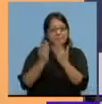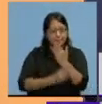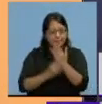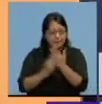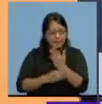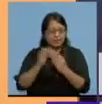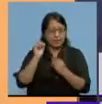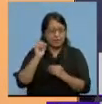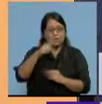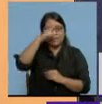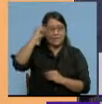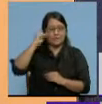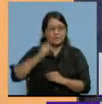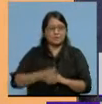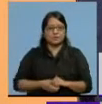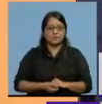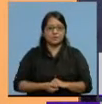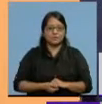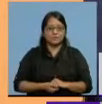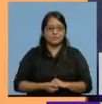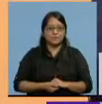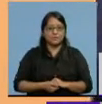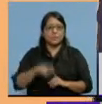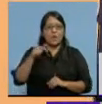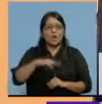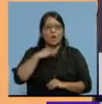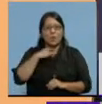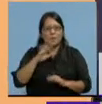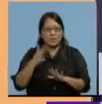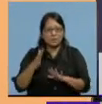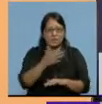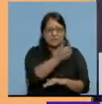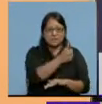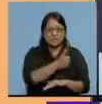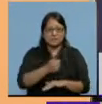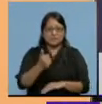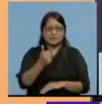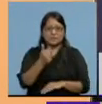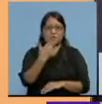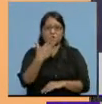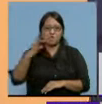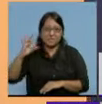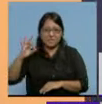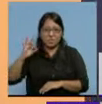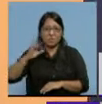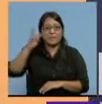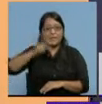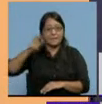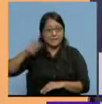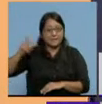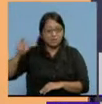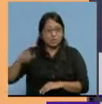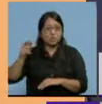de la Nación, tiene en la provincia de Jujuy alrededor de 650 personas que son titulares de